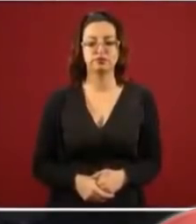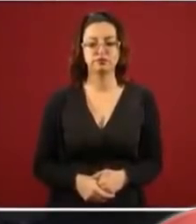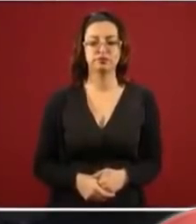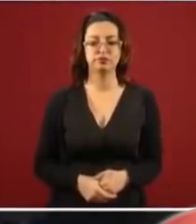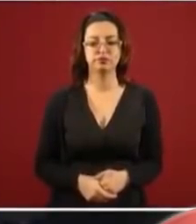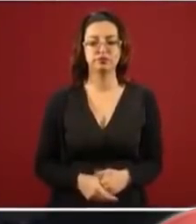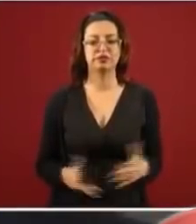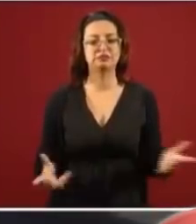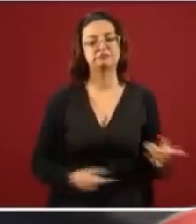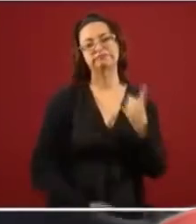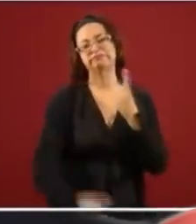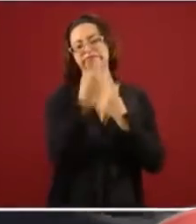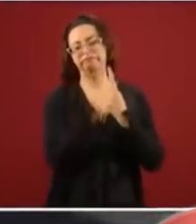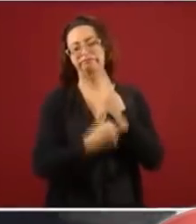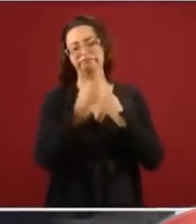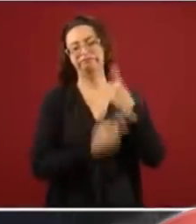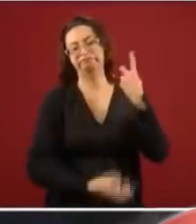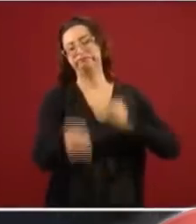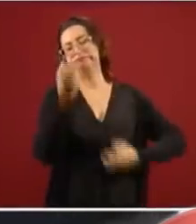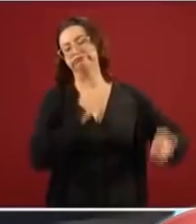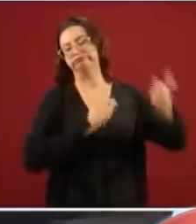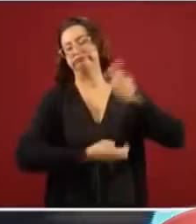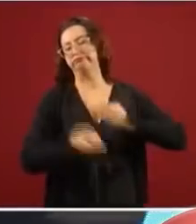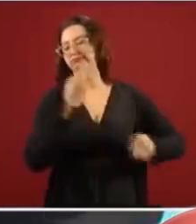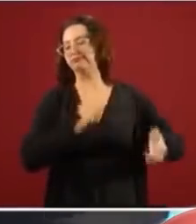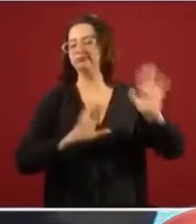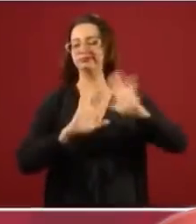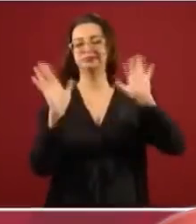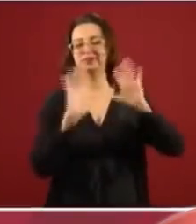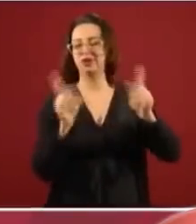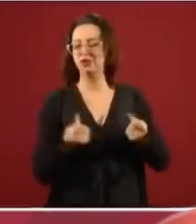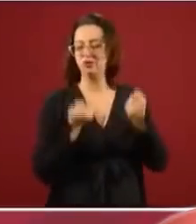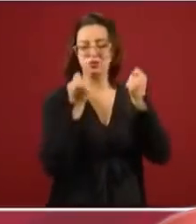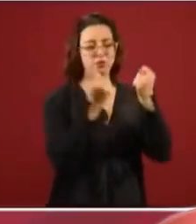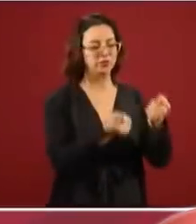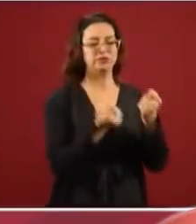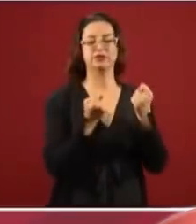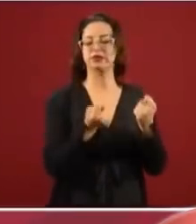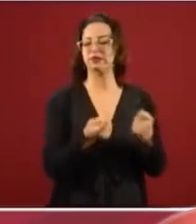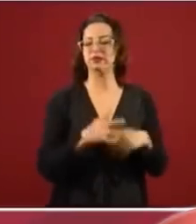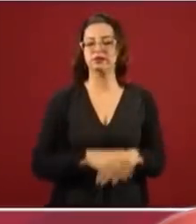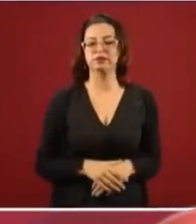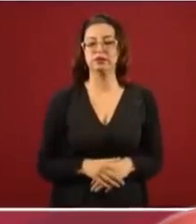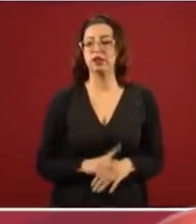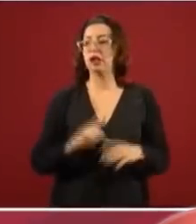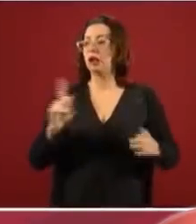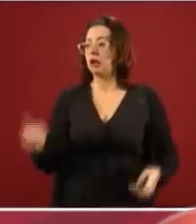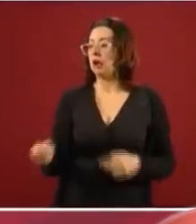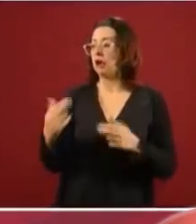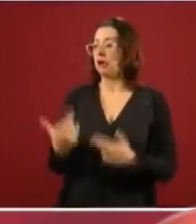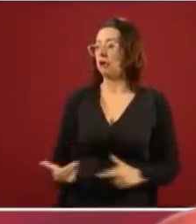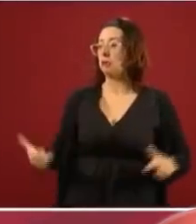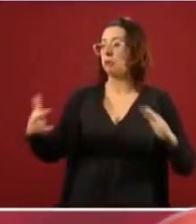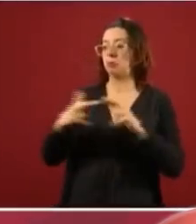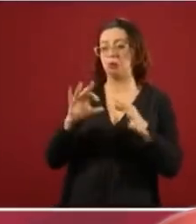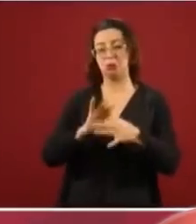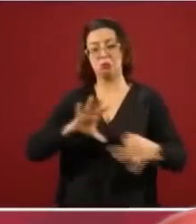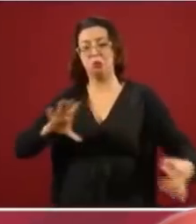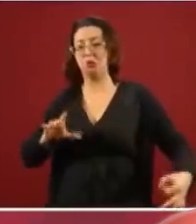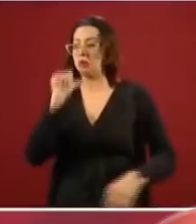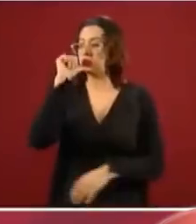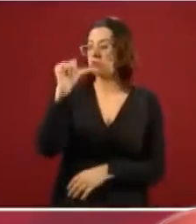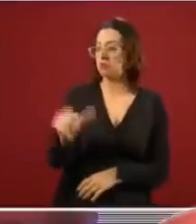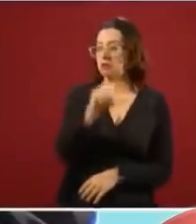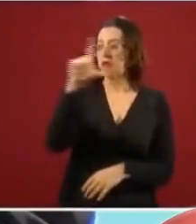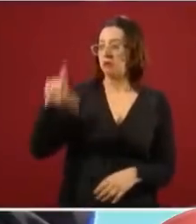que nos critiquen, nos cuestionen de que esto no tiene que ver con el Estado laico o que no